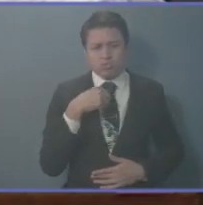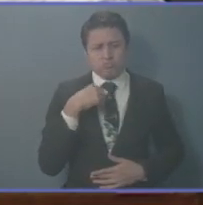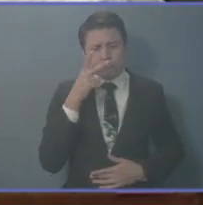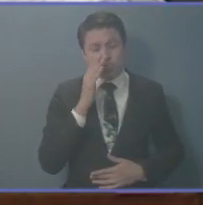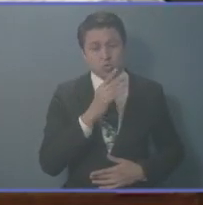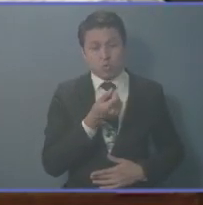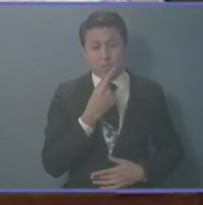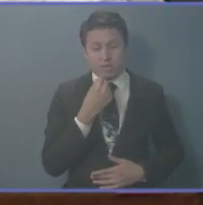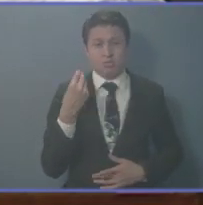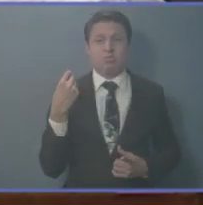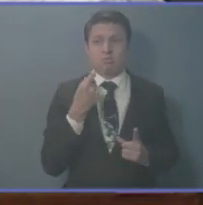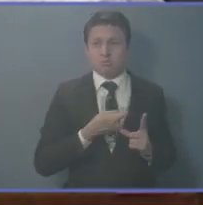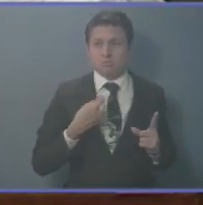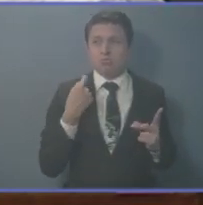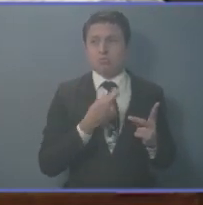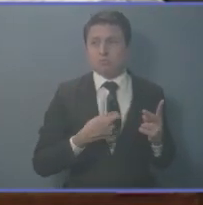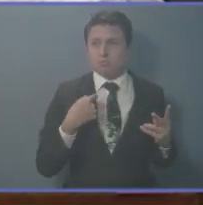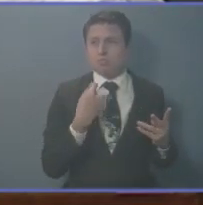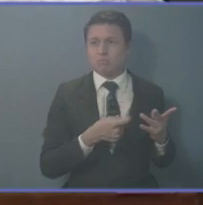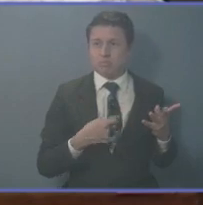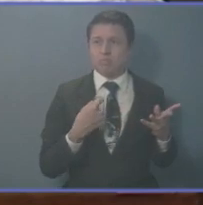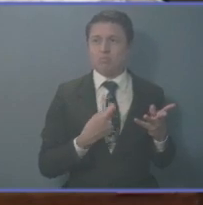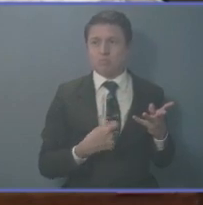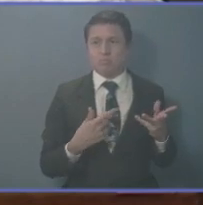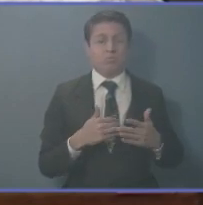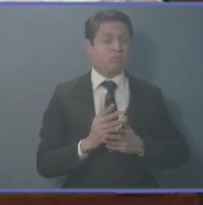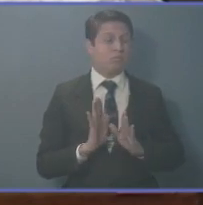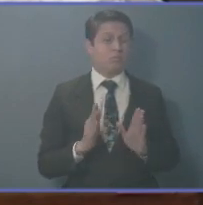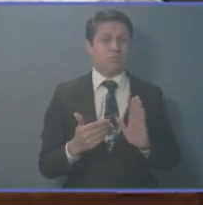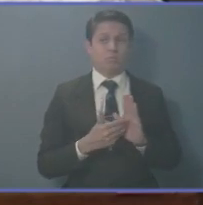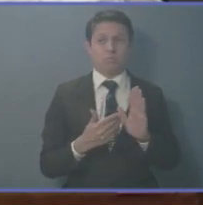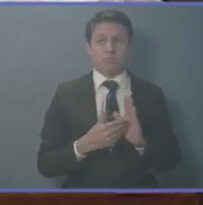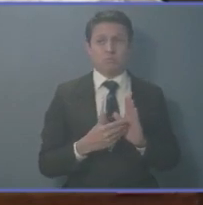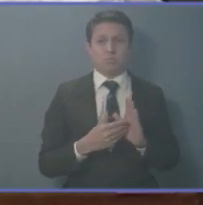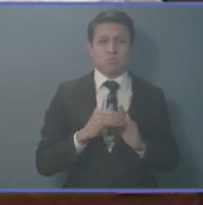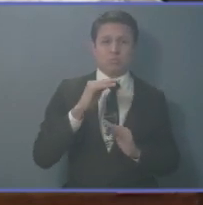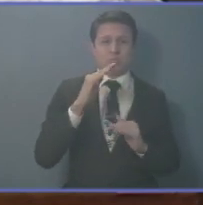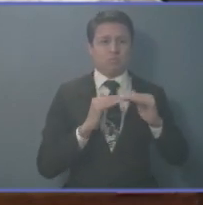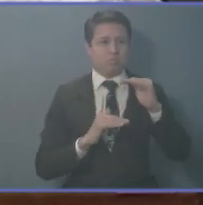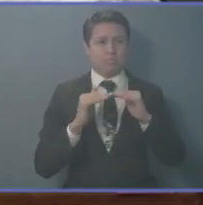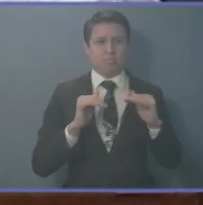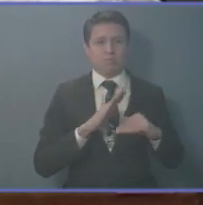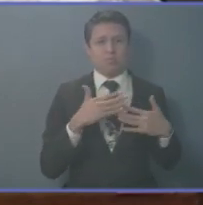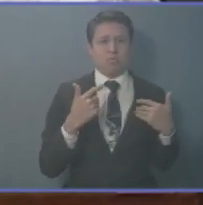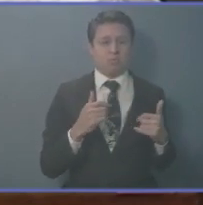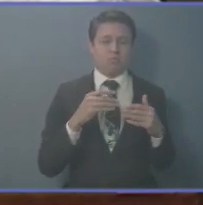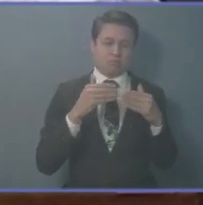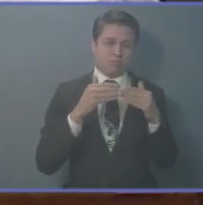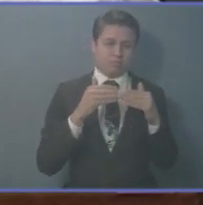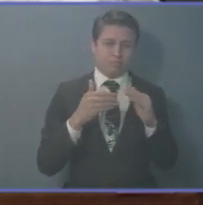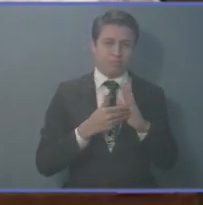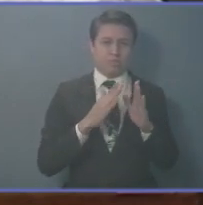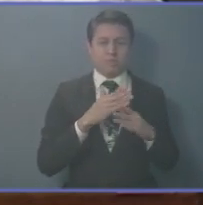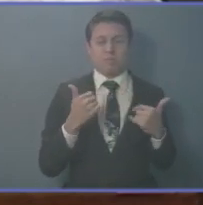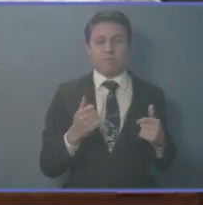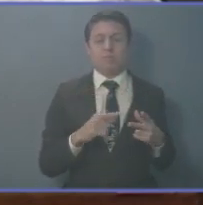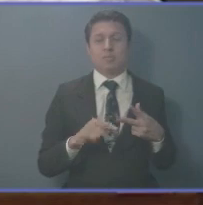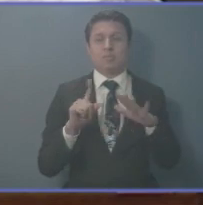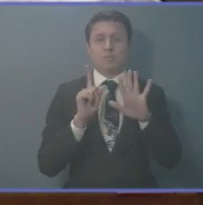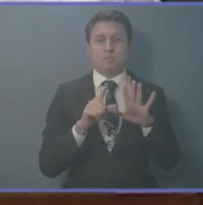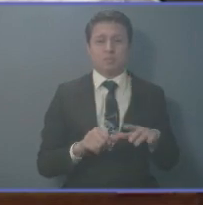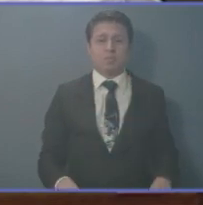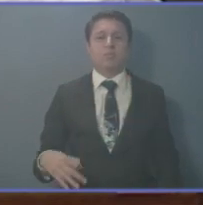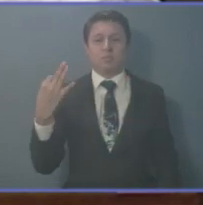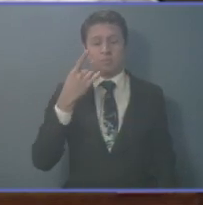tratamiento indicado para garantizar el cumplimiento a fin de evitar una posible descompensación o complicación que deteriore su salud. 6. Se